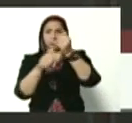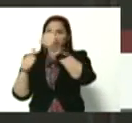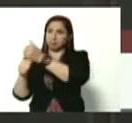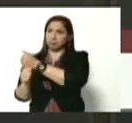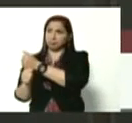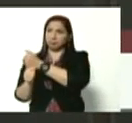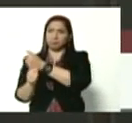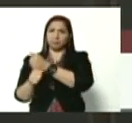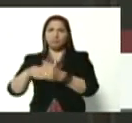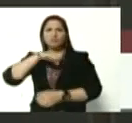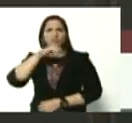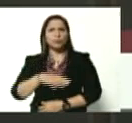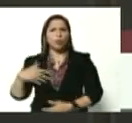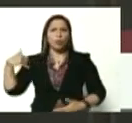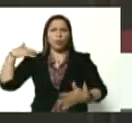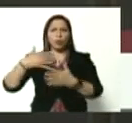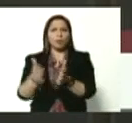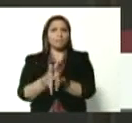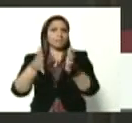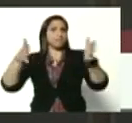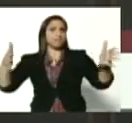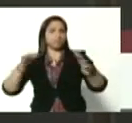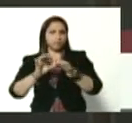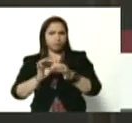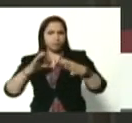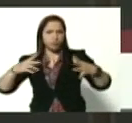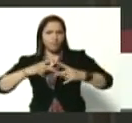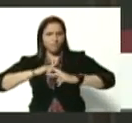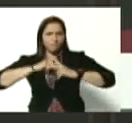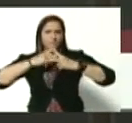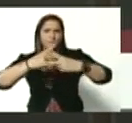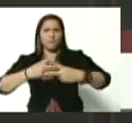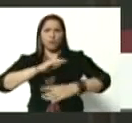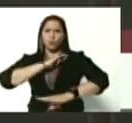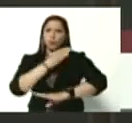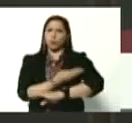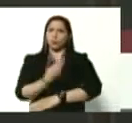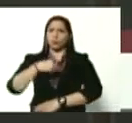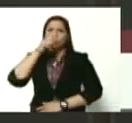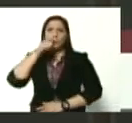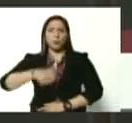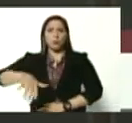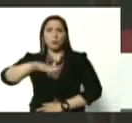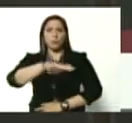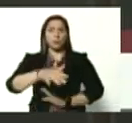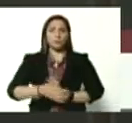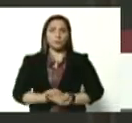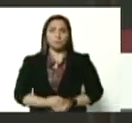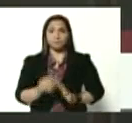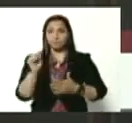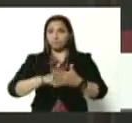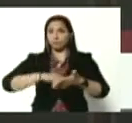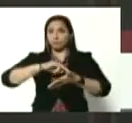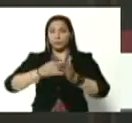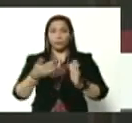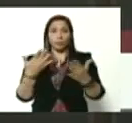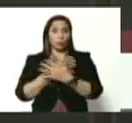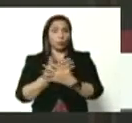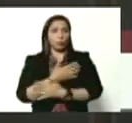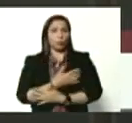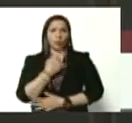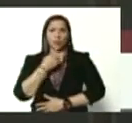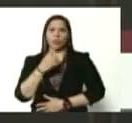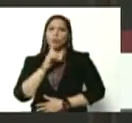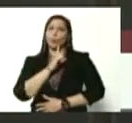y la grandeza y el desprendimiento y la valentía de nuestro pueblo sin duda destaca un